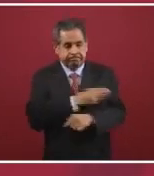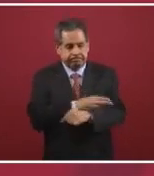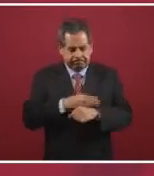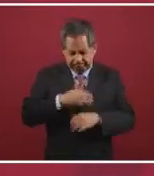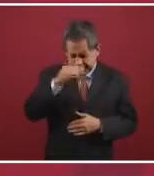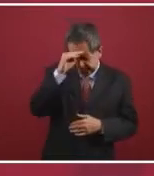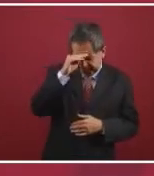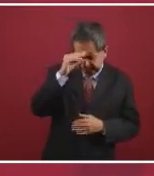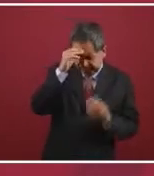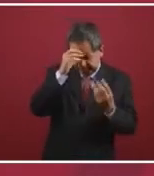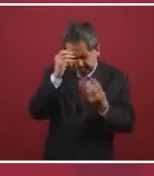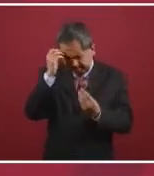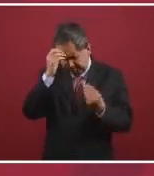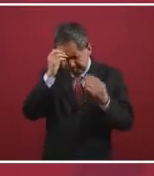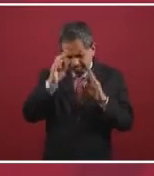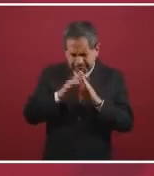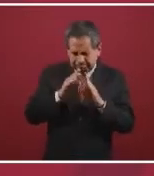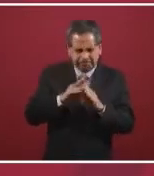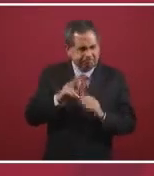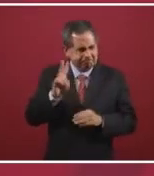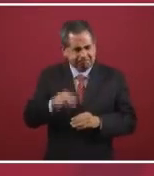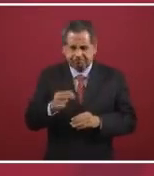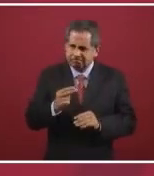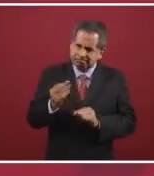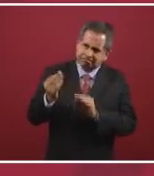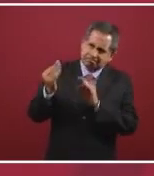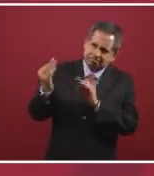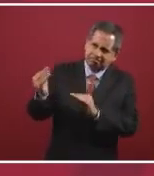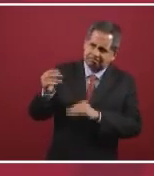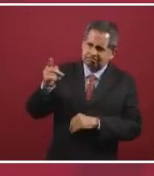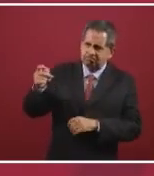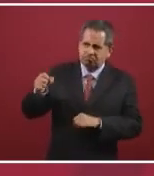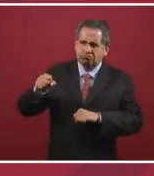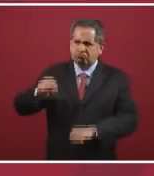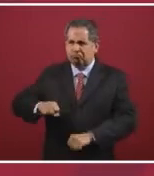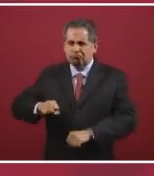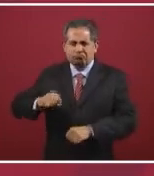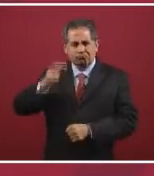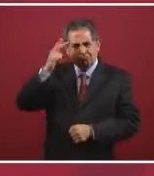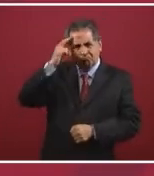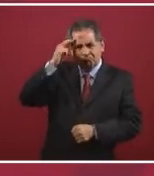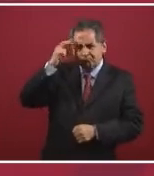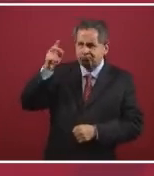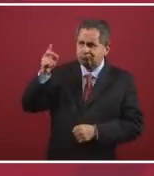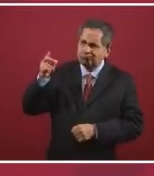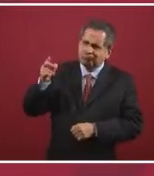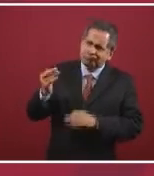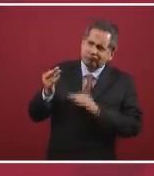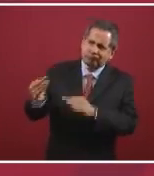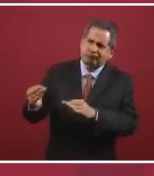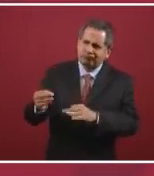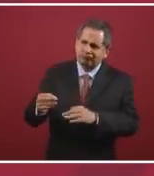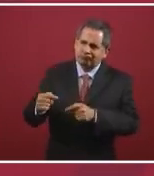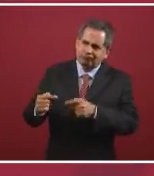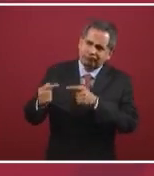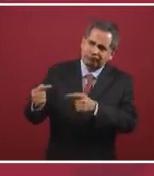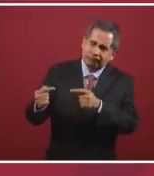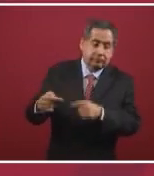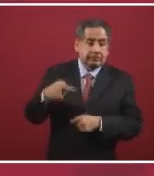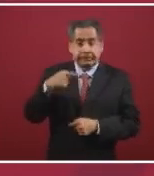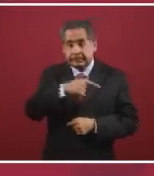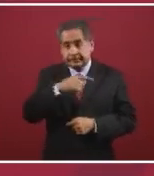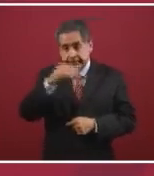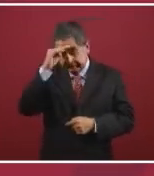reflexionando sobre la necesidad de enfrentar a la dictadura porfirista. Primero pensaban